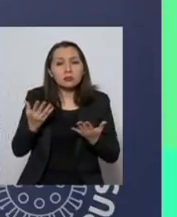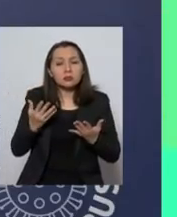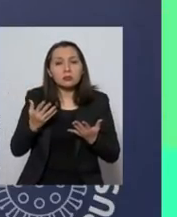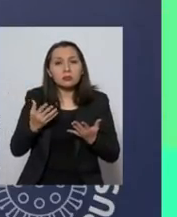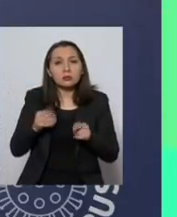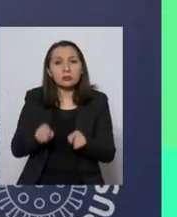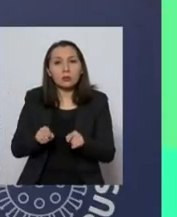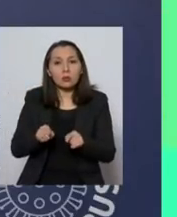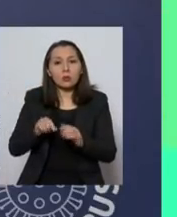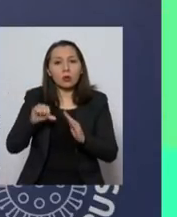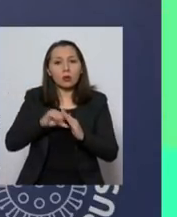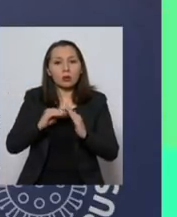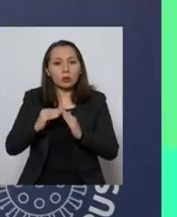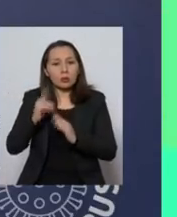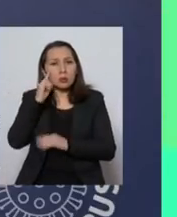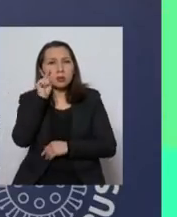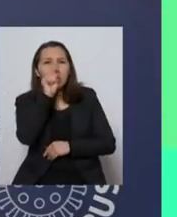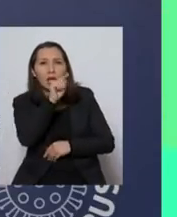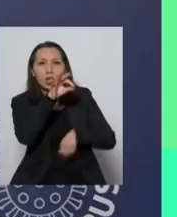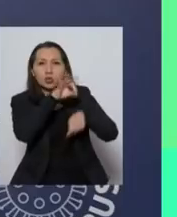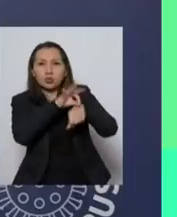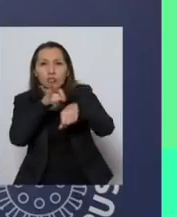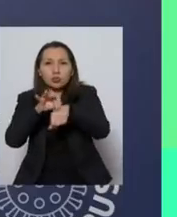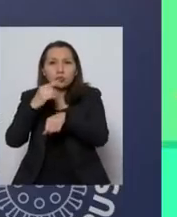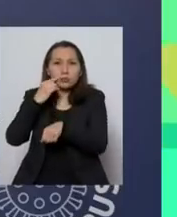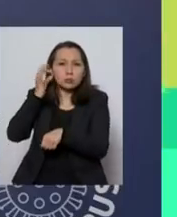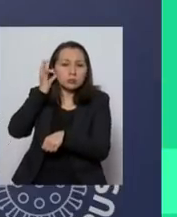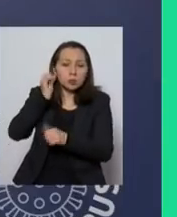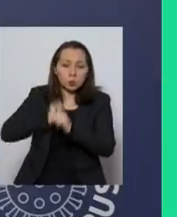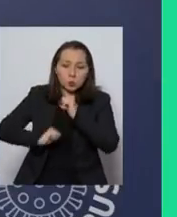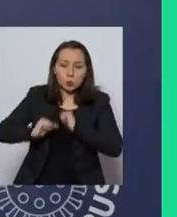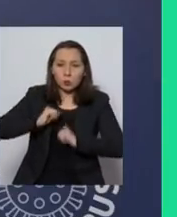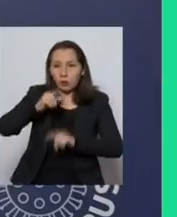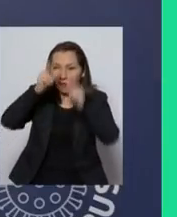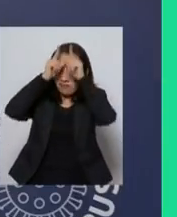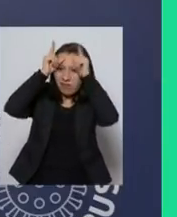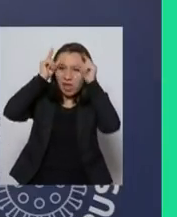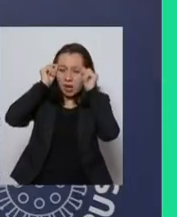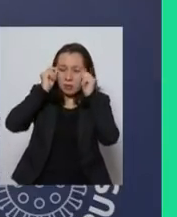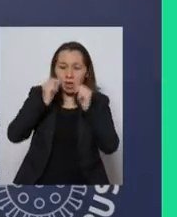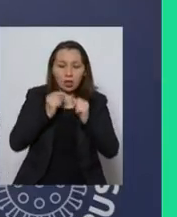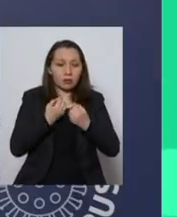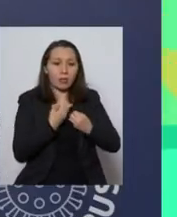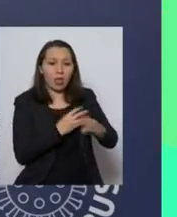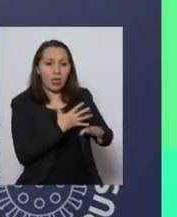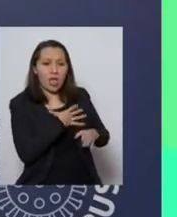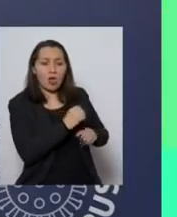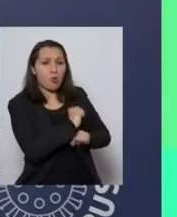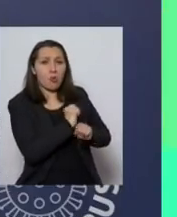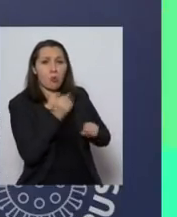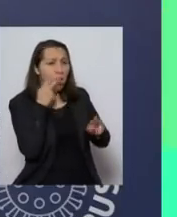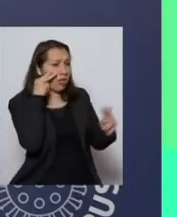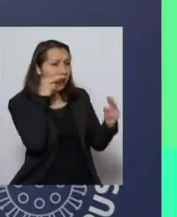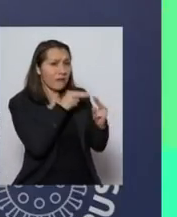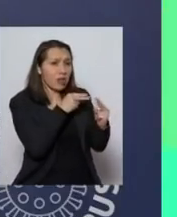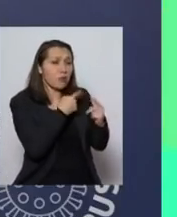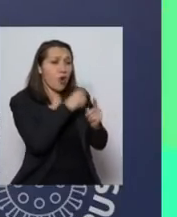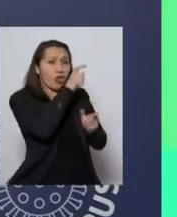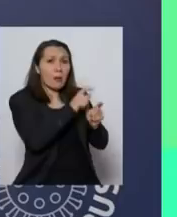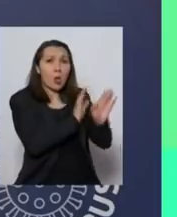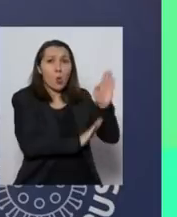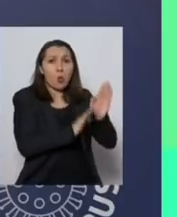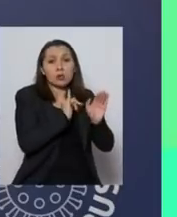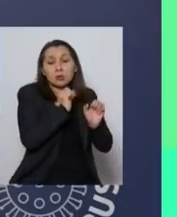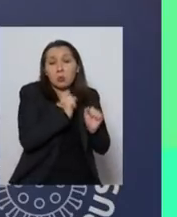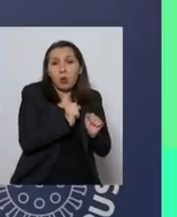en la doctora, el doctor que está sufriendo, la enfermera que ha dejado a sus hijos al cuidado de otros, si es